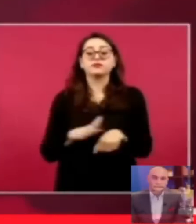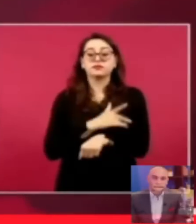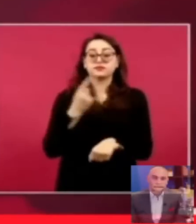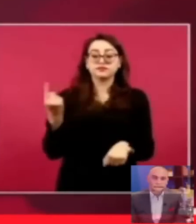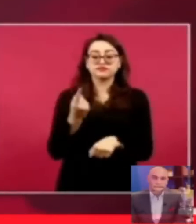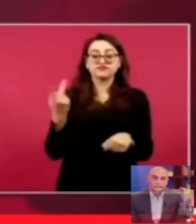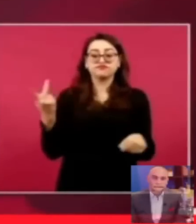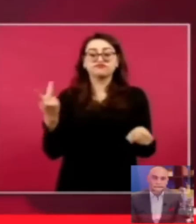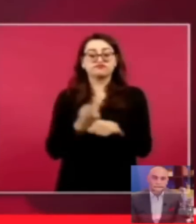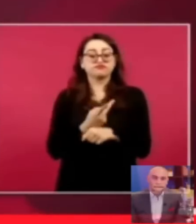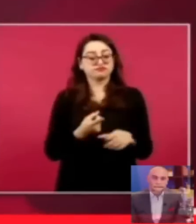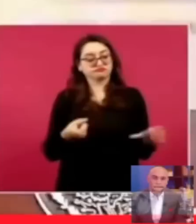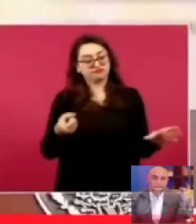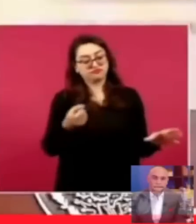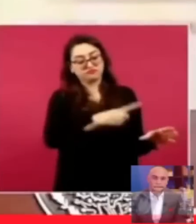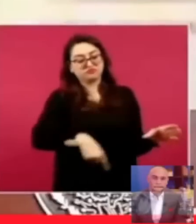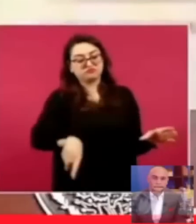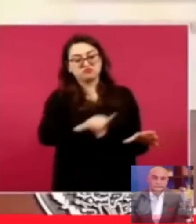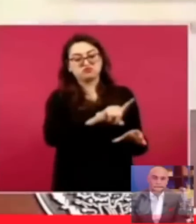corruptos